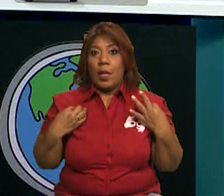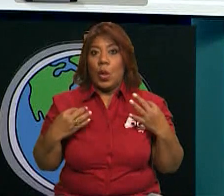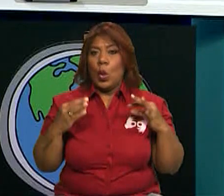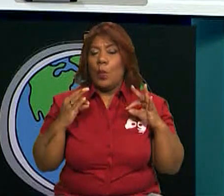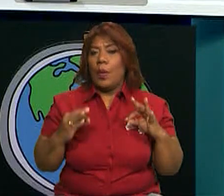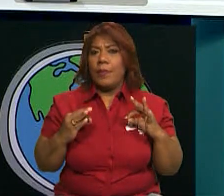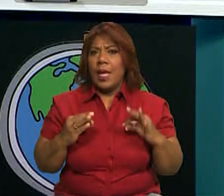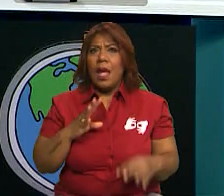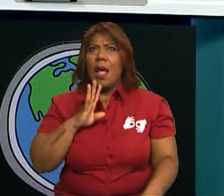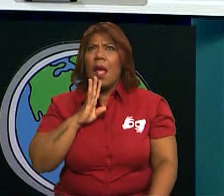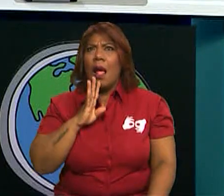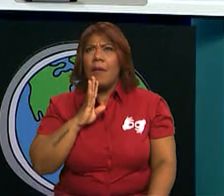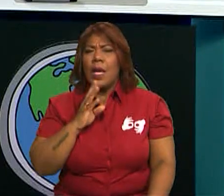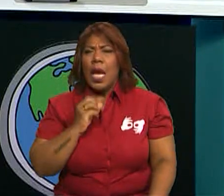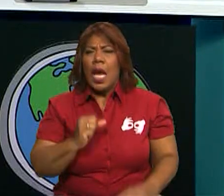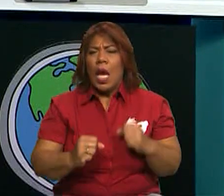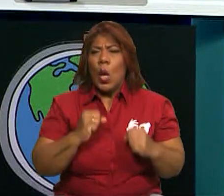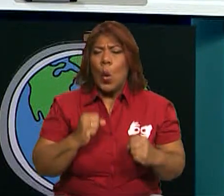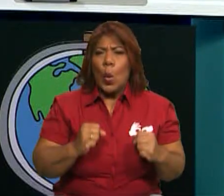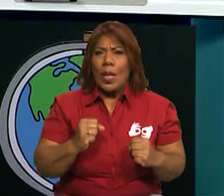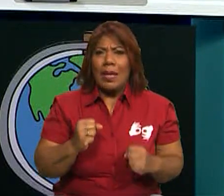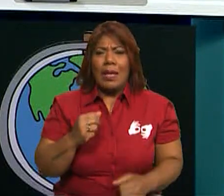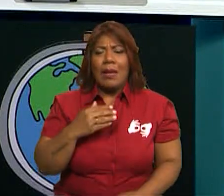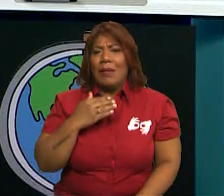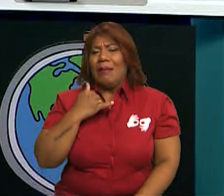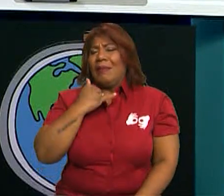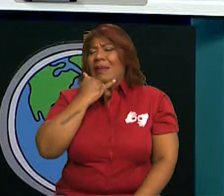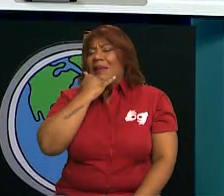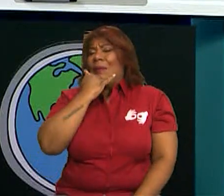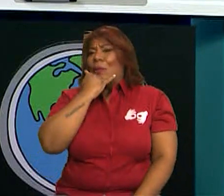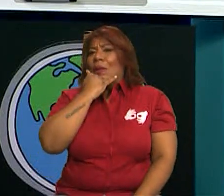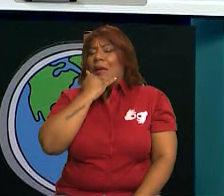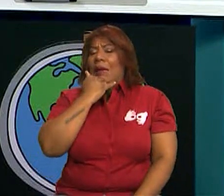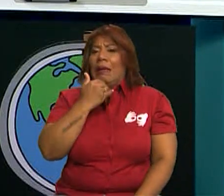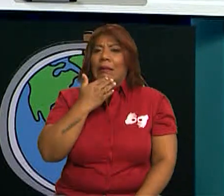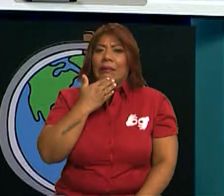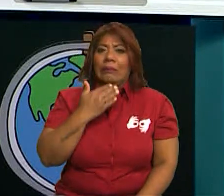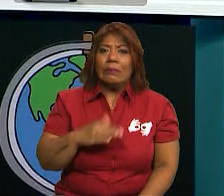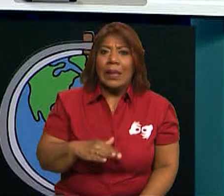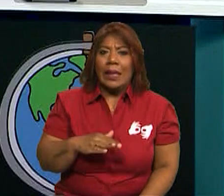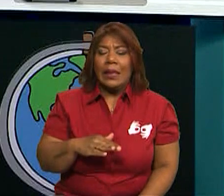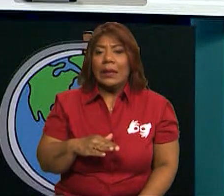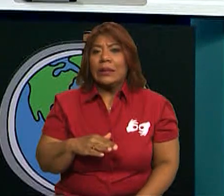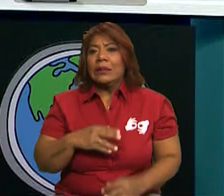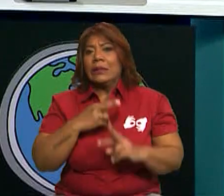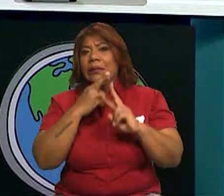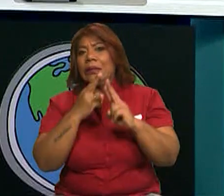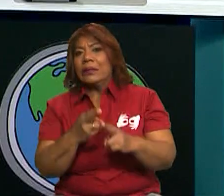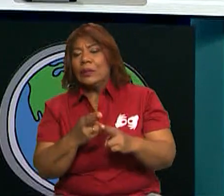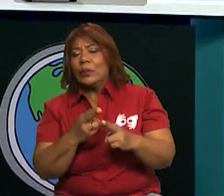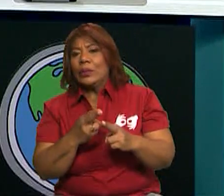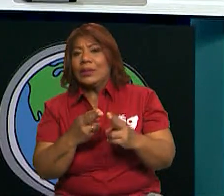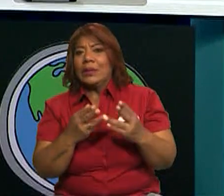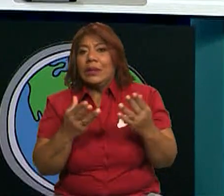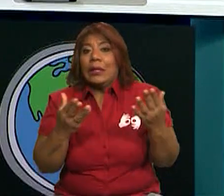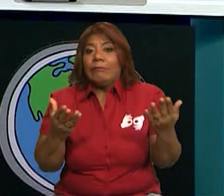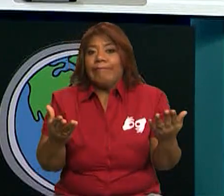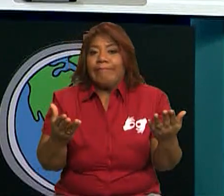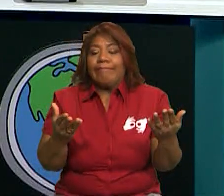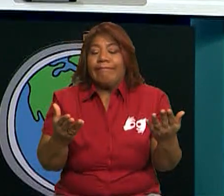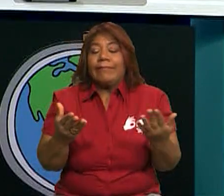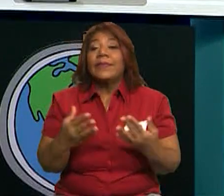muy despacio, no me sé el ejercicio, me sabré el ejercicio bien, responderé las preguntas correctamente.